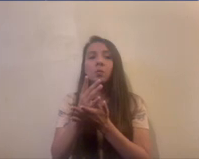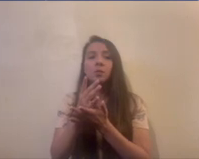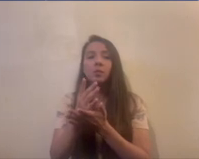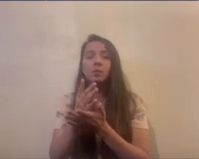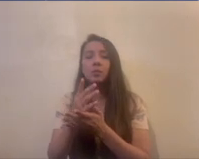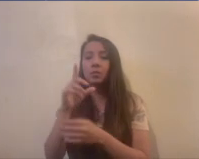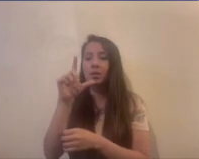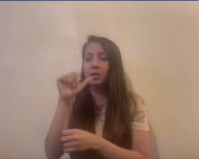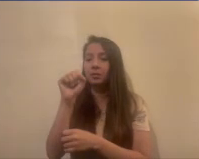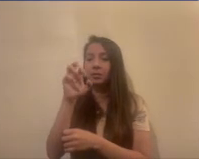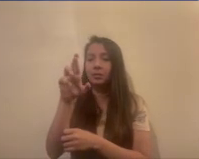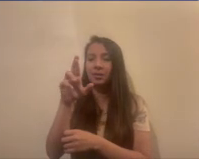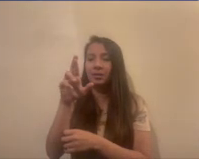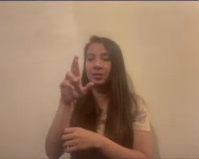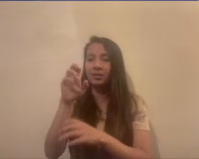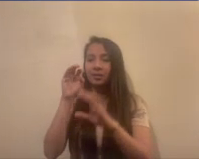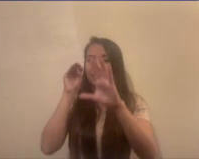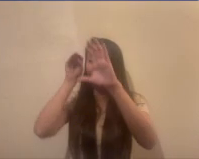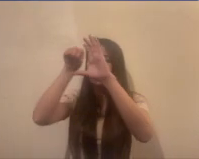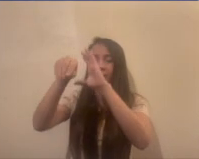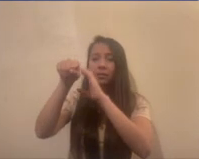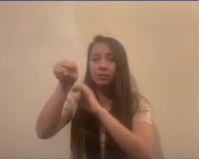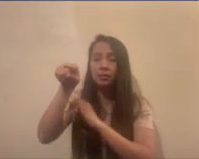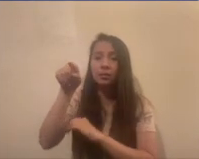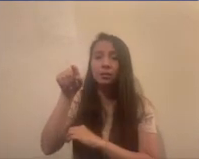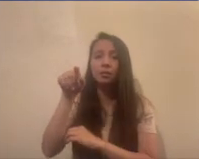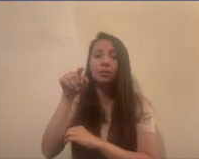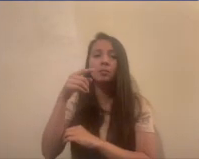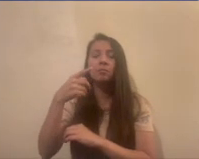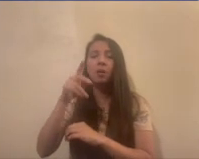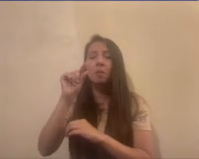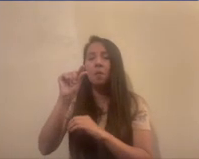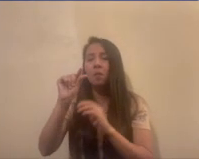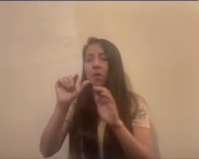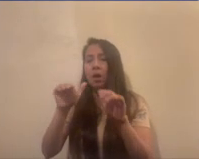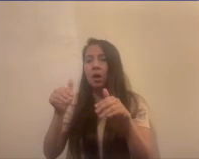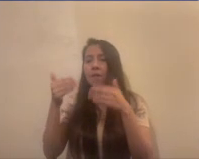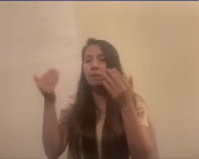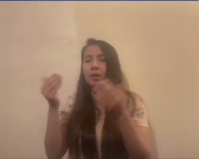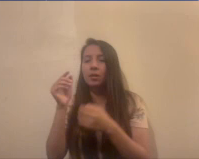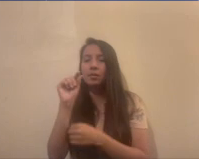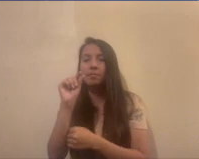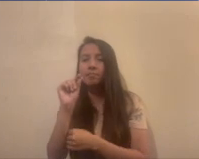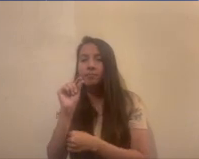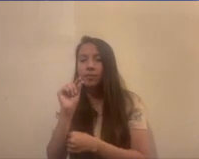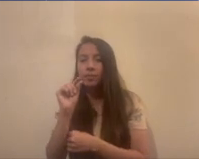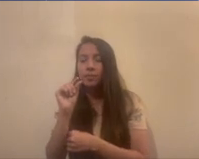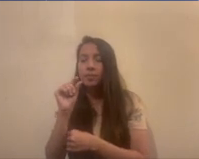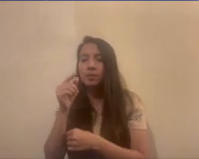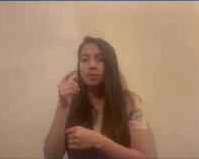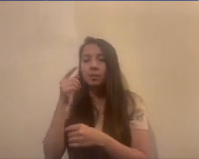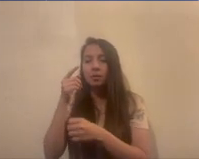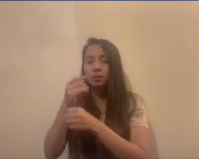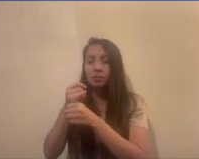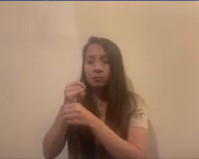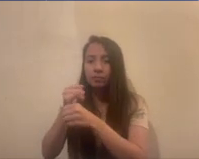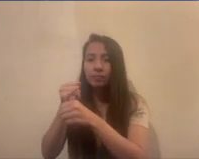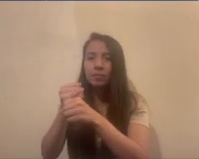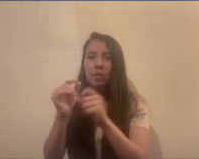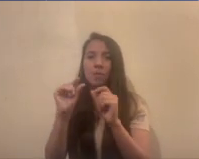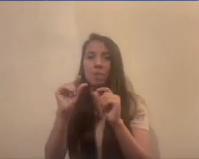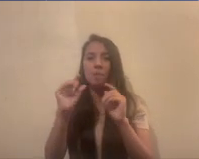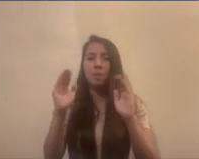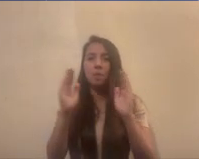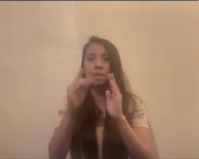solamente estuvieron expuestas al láser de la cámara en cámara de vacío, sino que también estuvieron un poco expuestas al CMDS durante análisis, aunque fueron